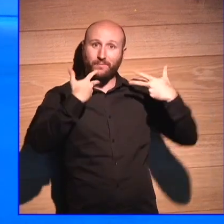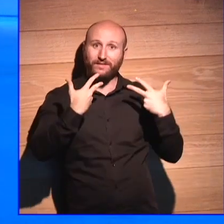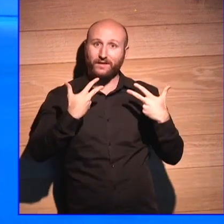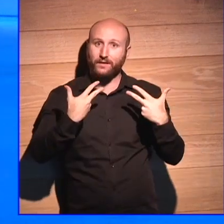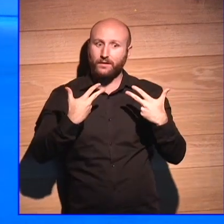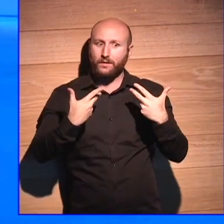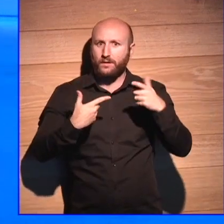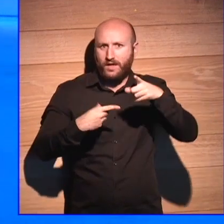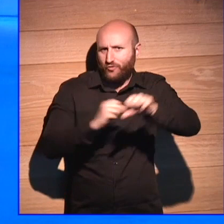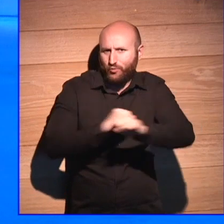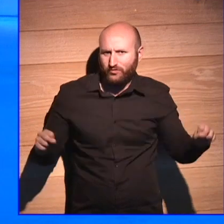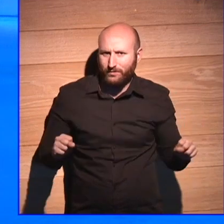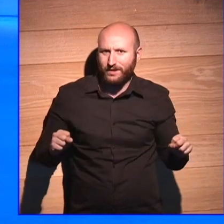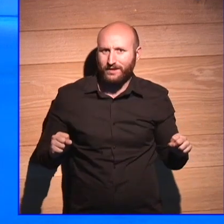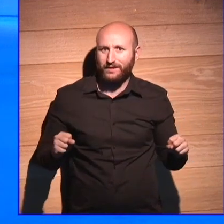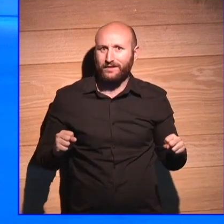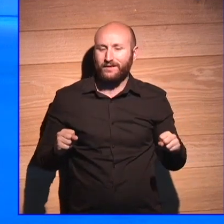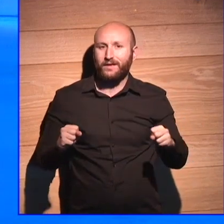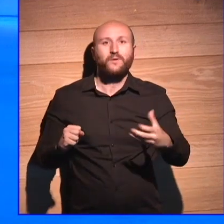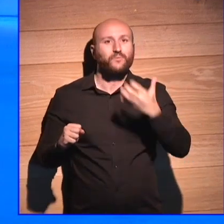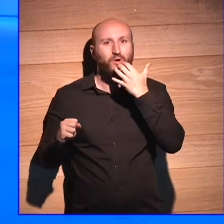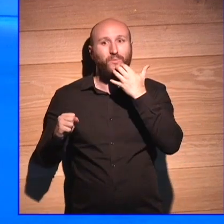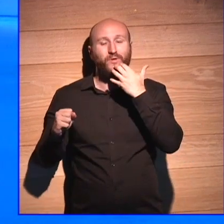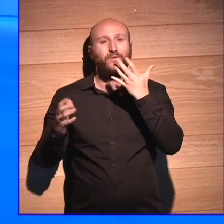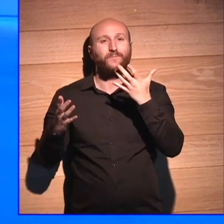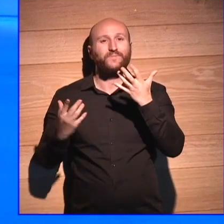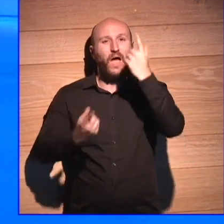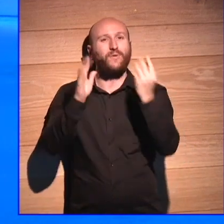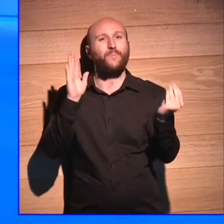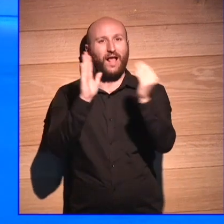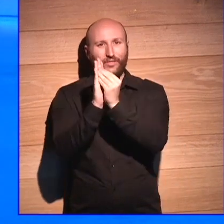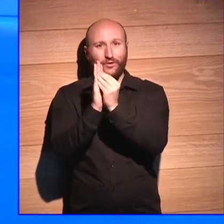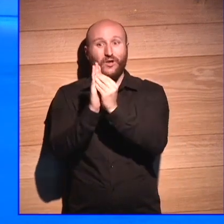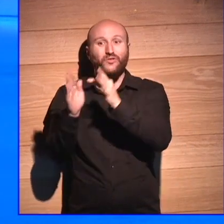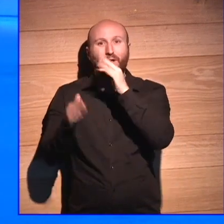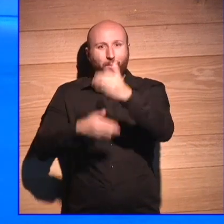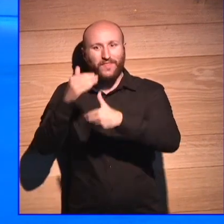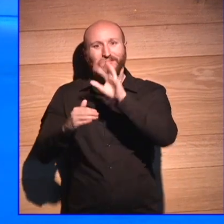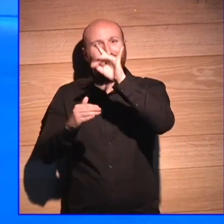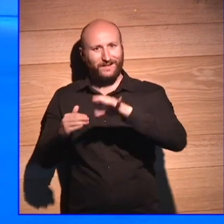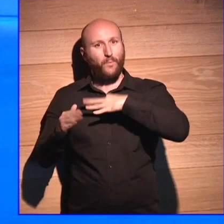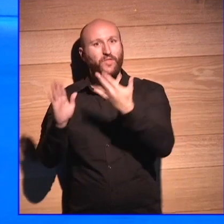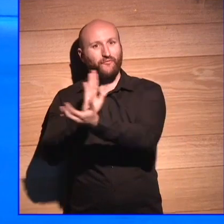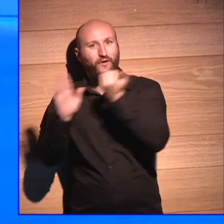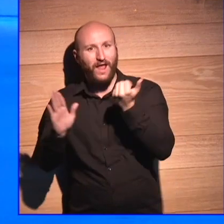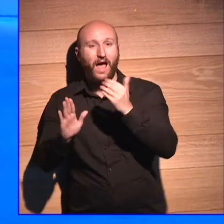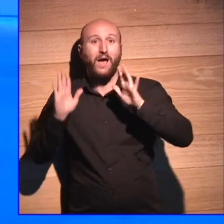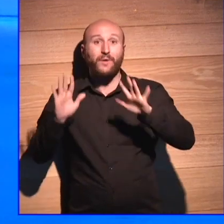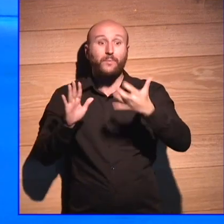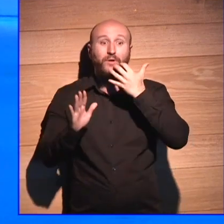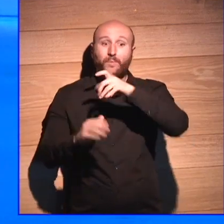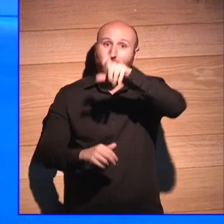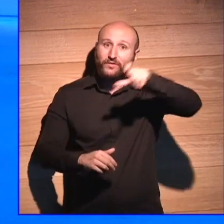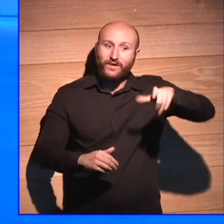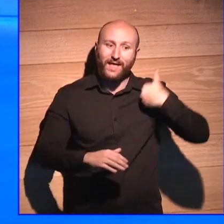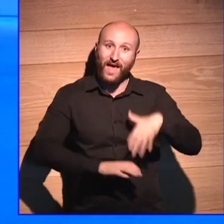es imposible. Quiero decir que se puede eliminar de determinadas aplicaciones que todavía están en marcha, pero todo aquello que las personas, otras, se